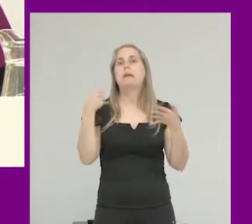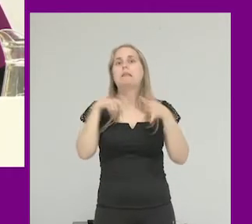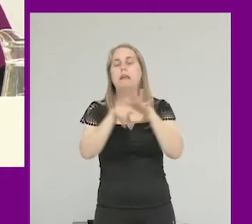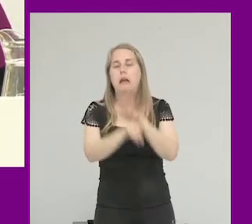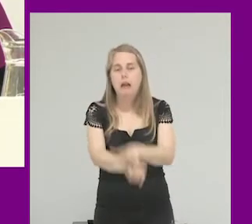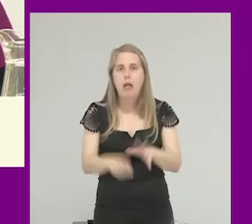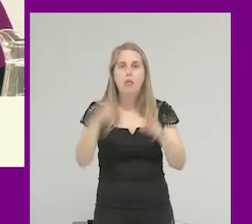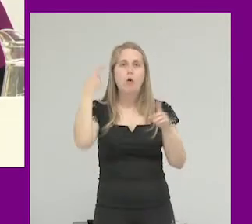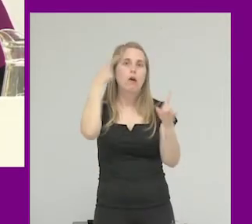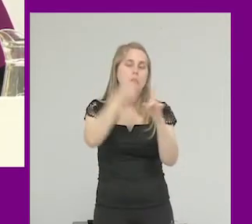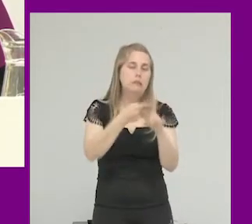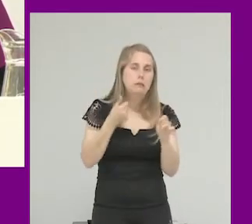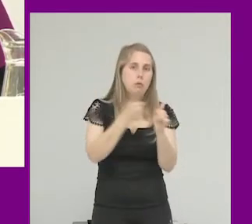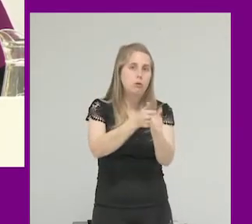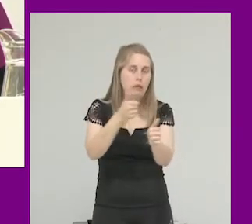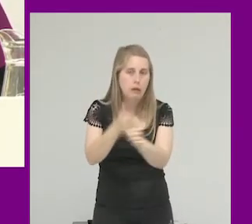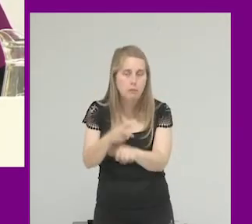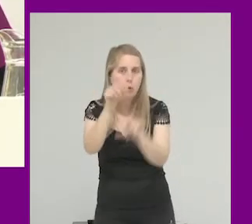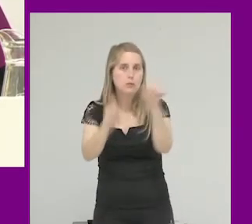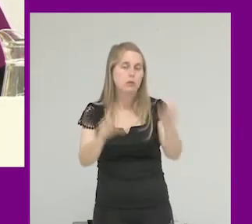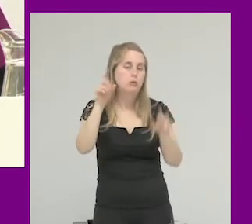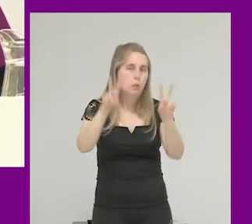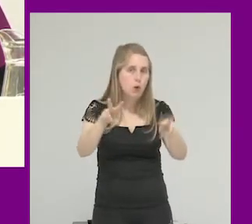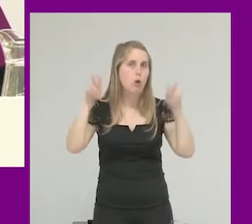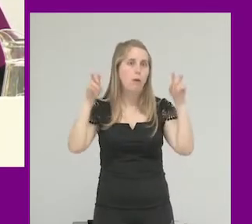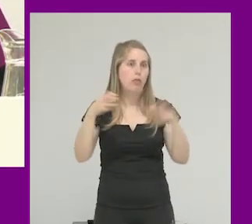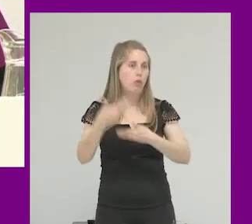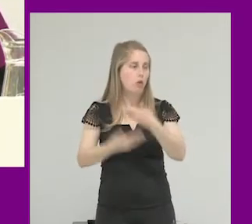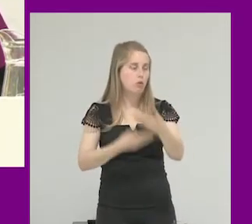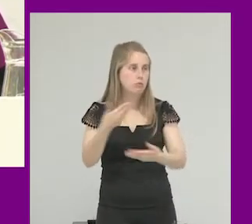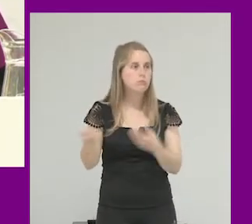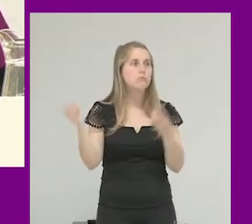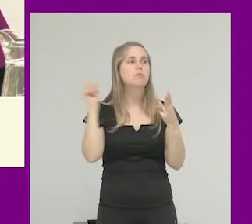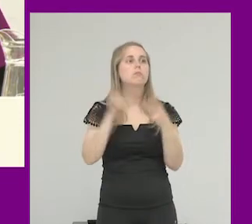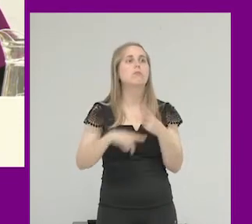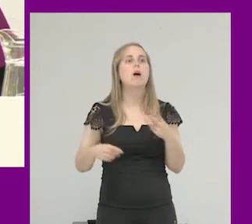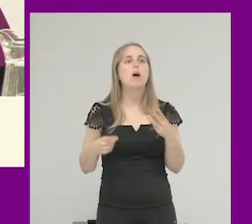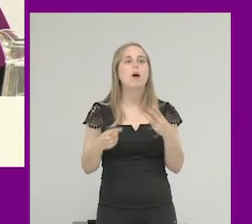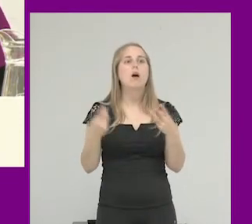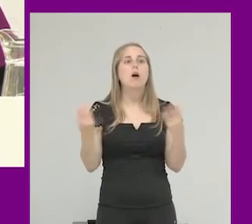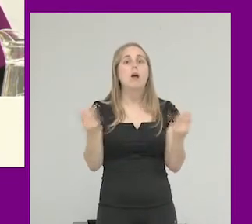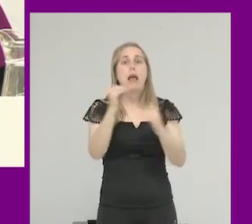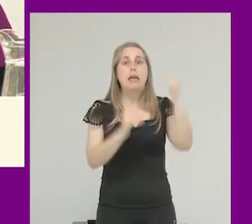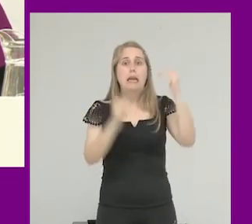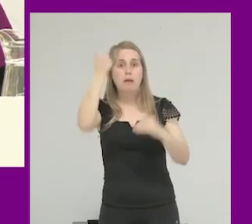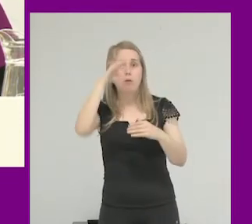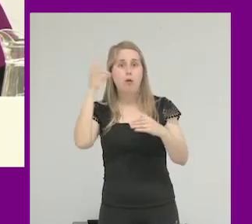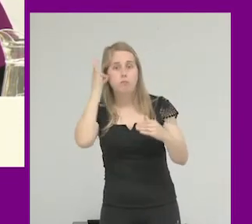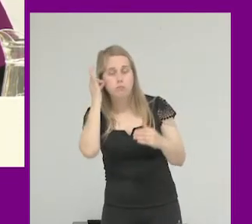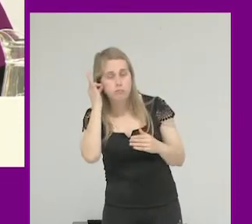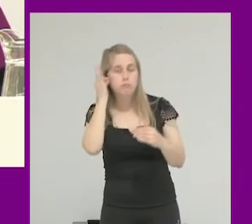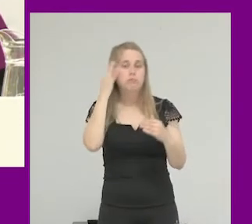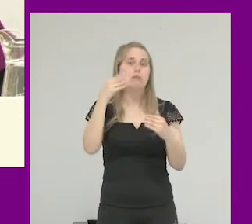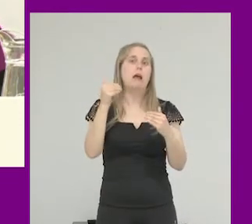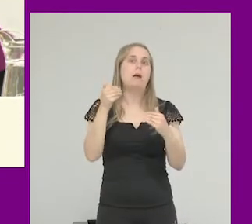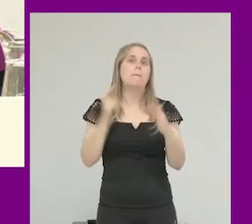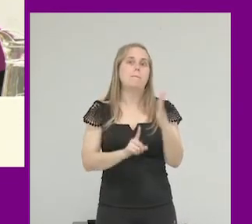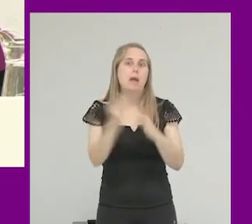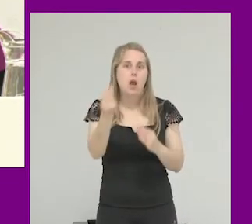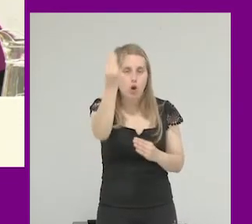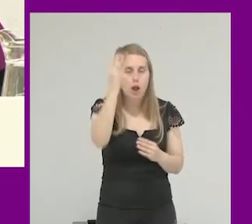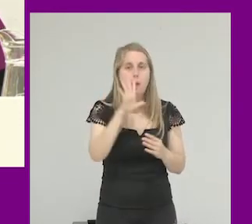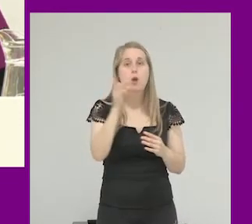un seguimiento del personal de investigación e innovación. Mejorar el equilibrio de género en la toma de decisiones, solo un